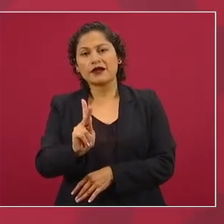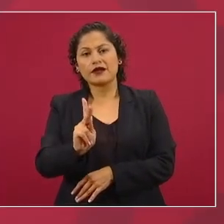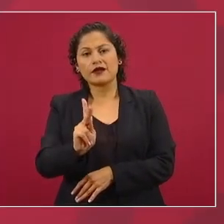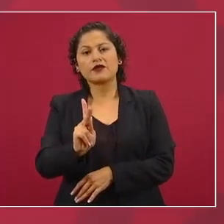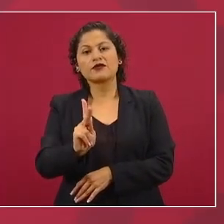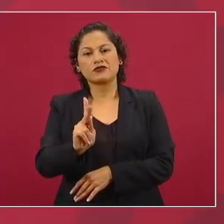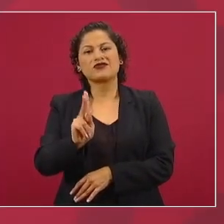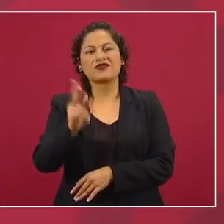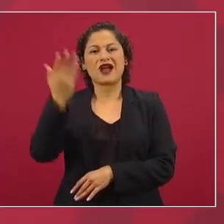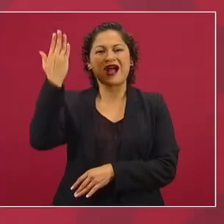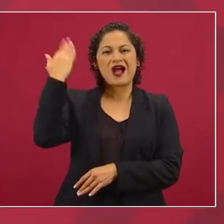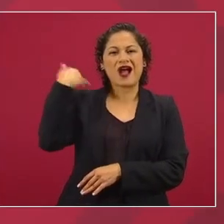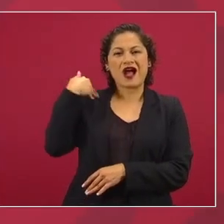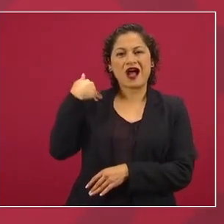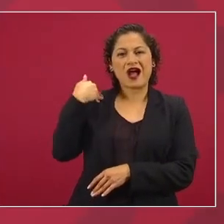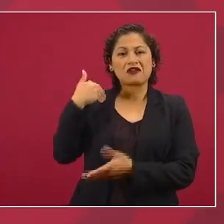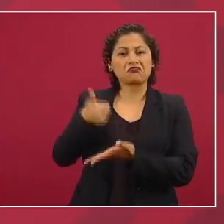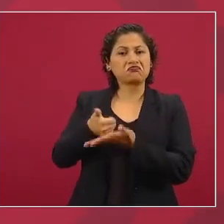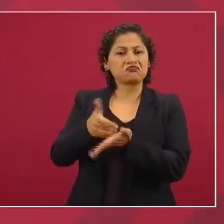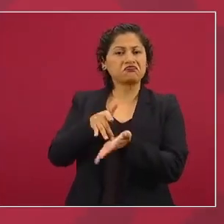lo desarrollaron.